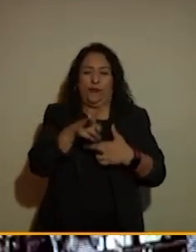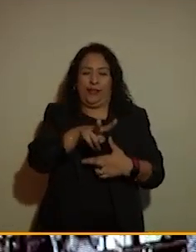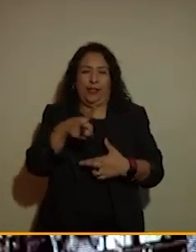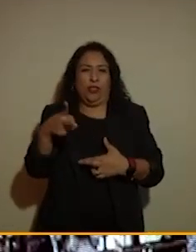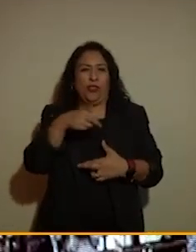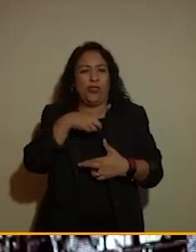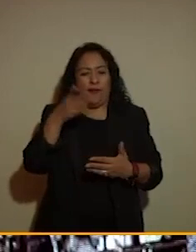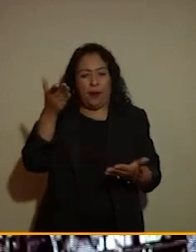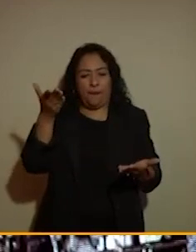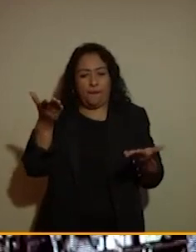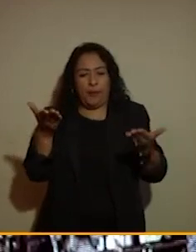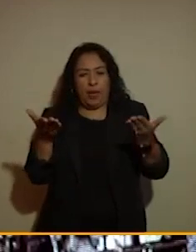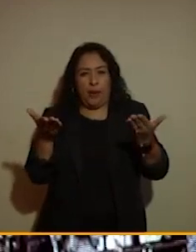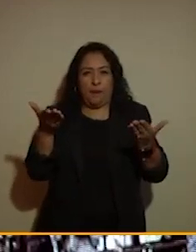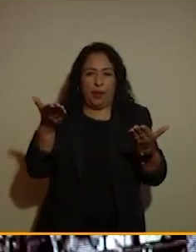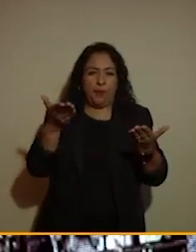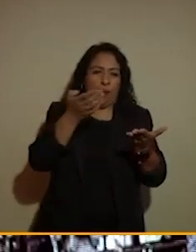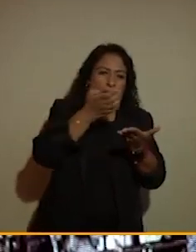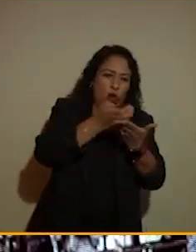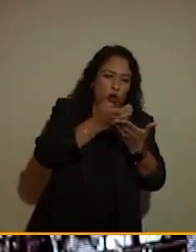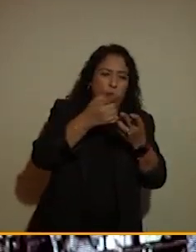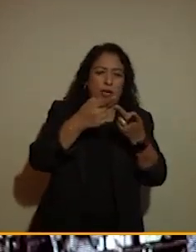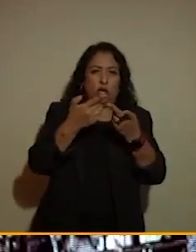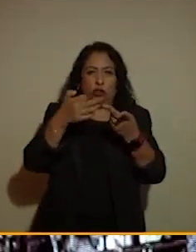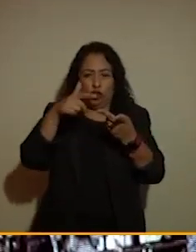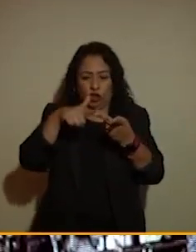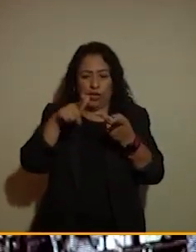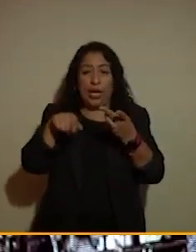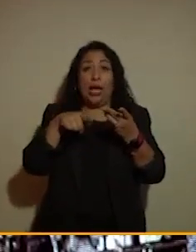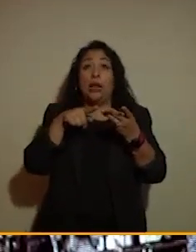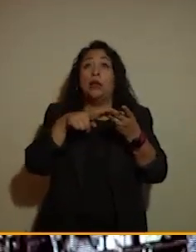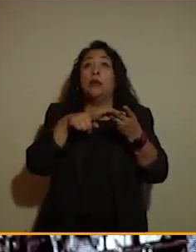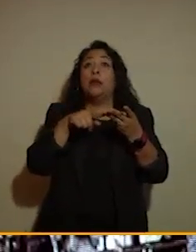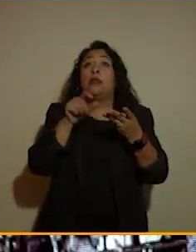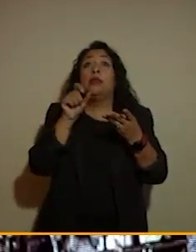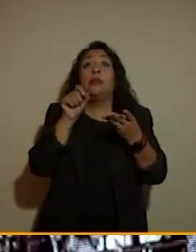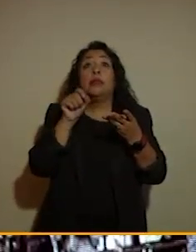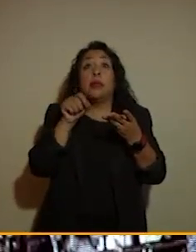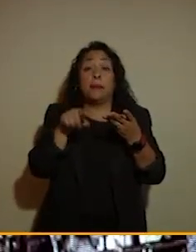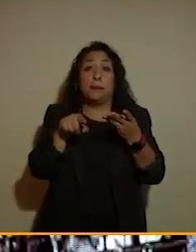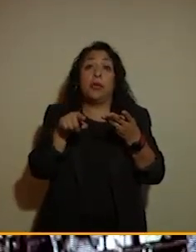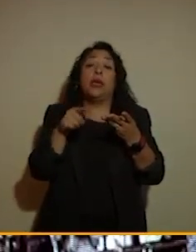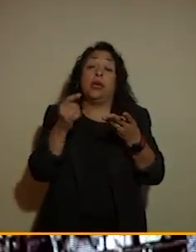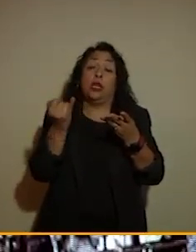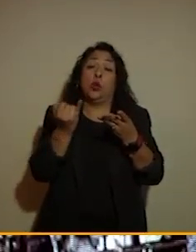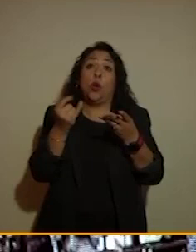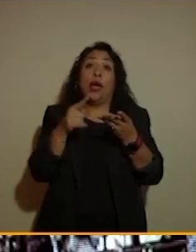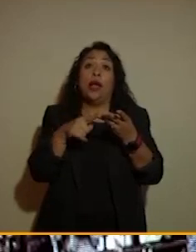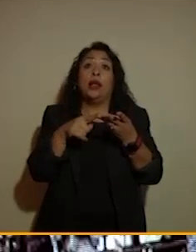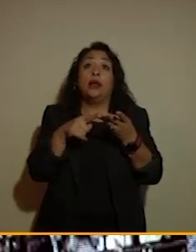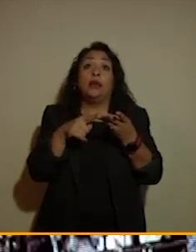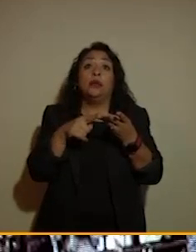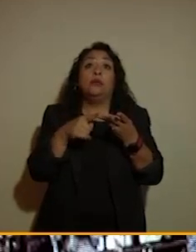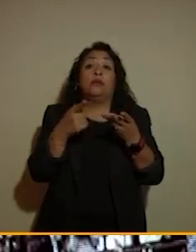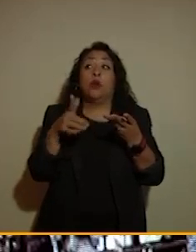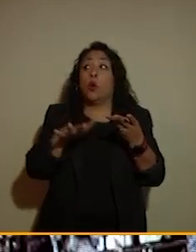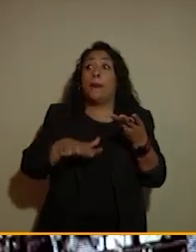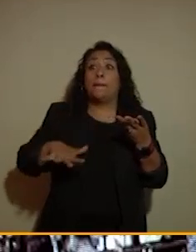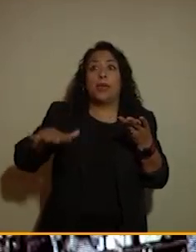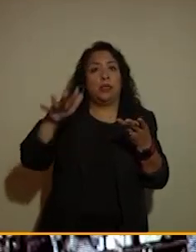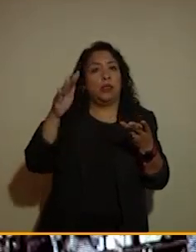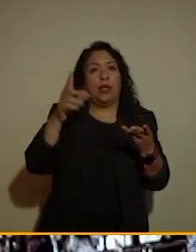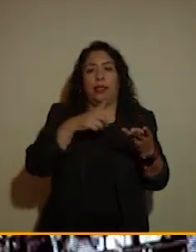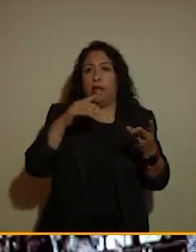un balance entre lo económico, lo social y creo que hay que decirlo también lo ambiental,